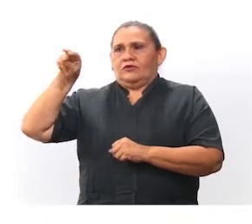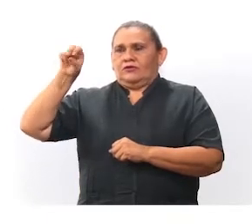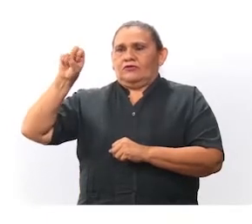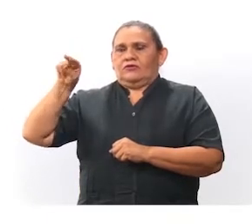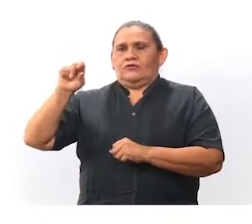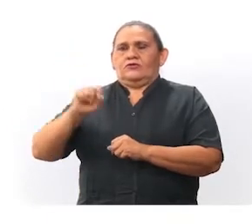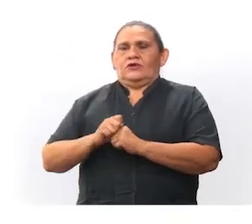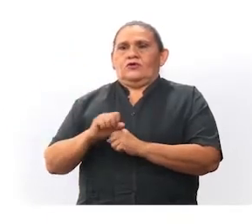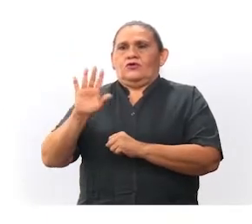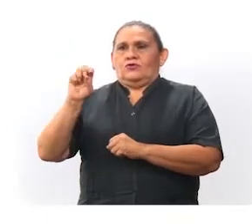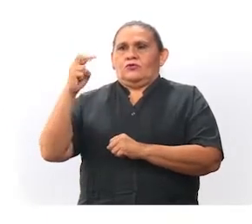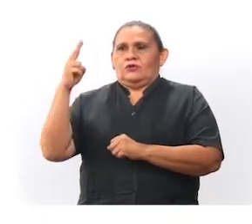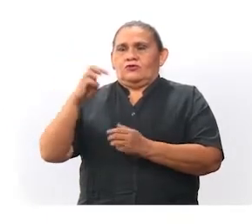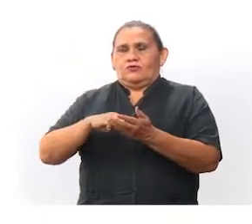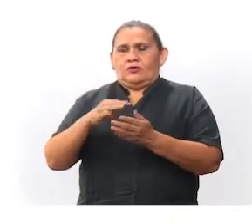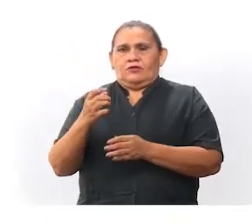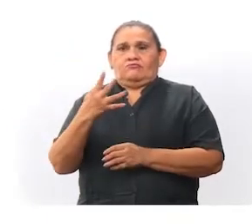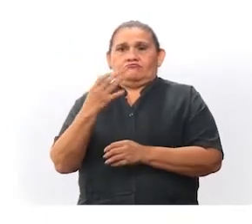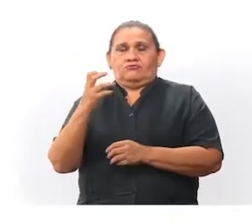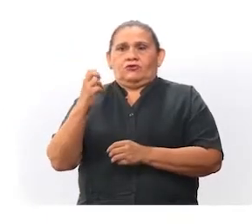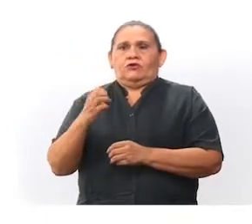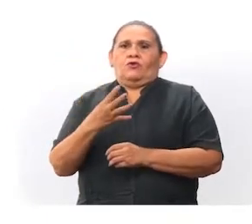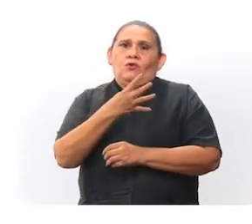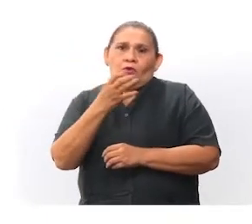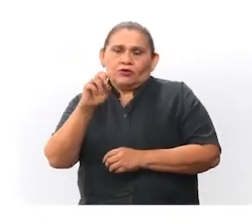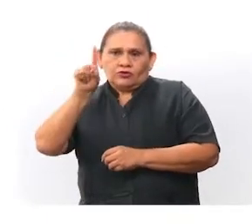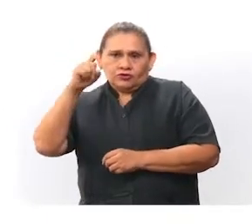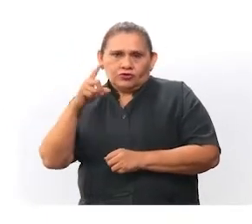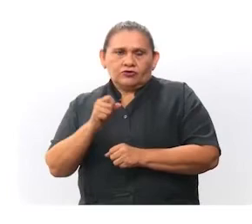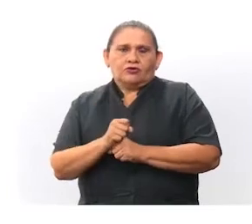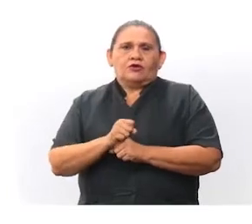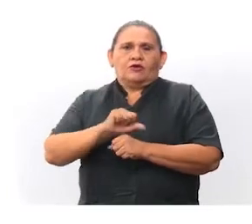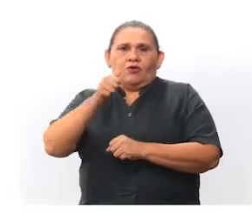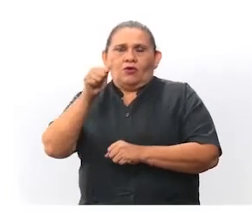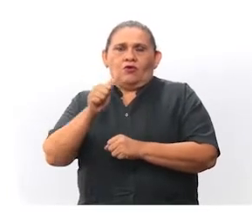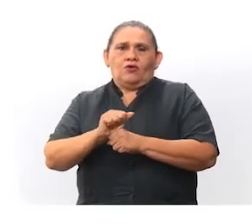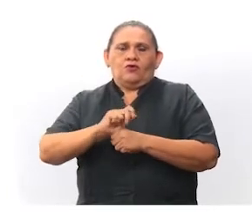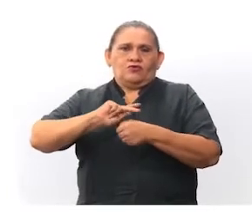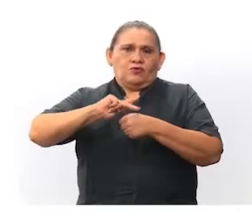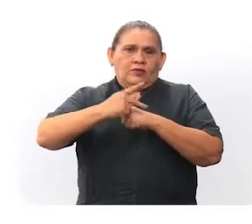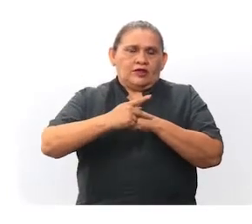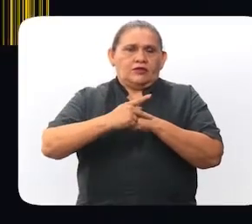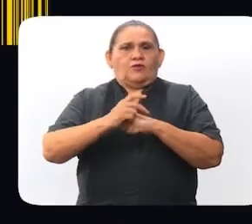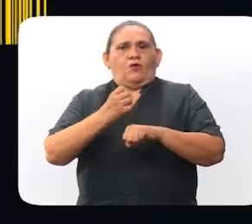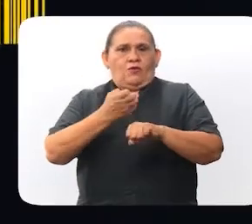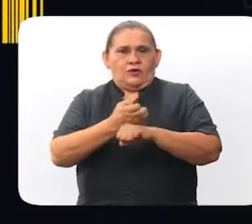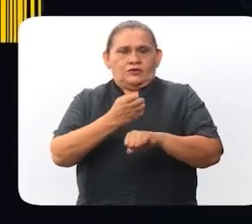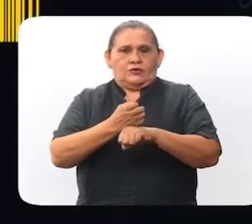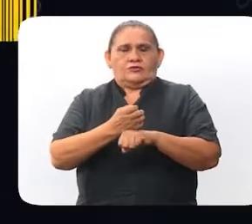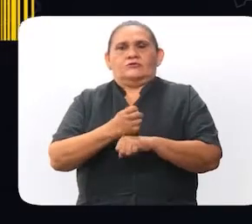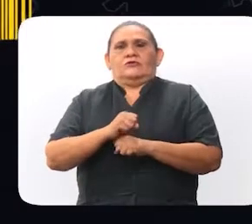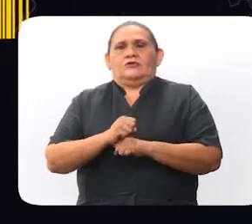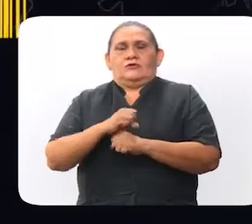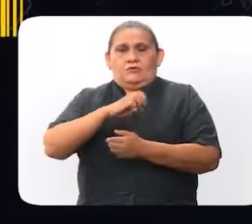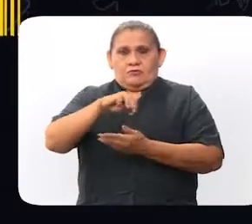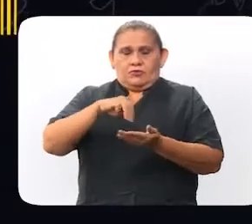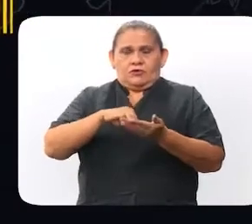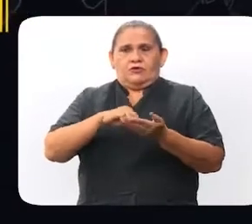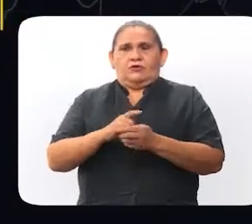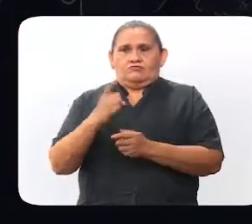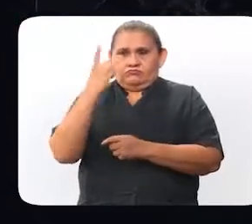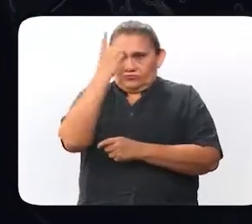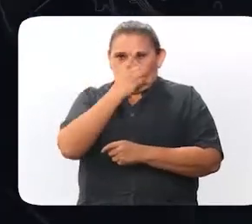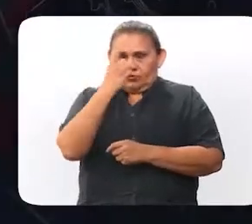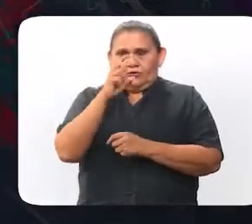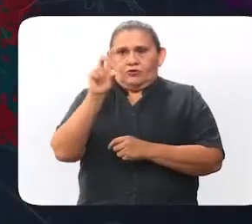los 51.203 casos positivos, 446 son de otro país u otro estado. Específicamente en Mérida se han